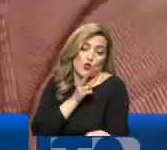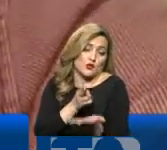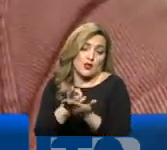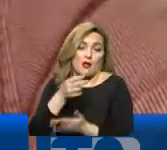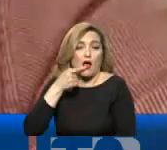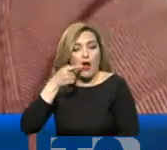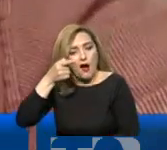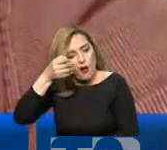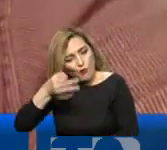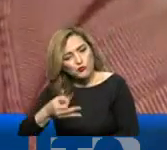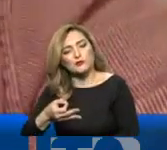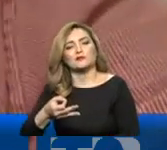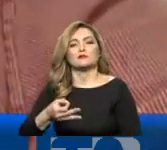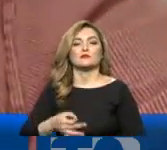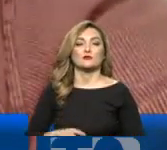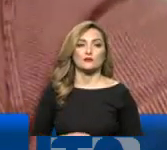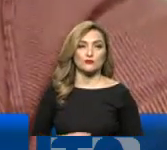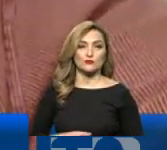con mucha